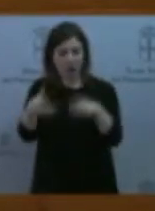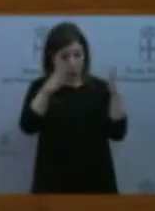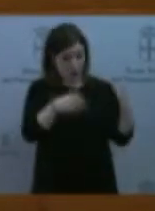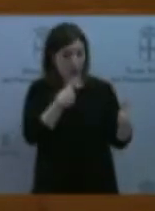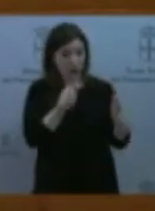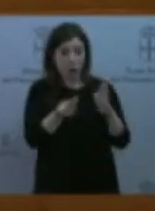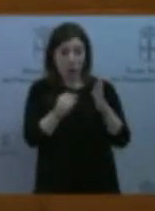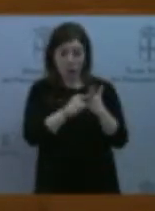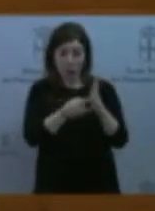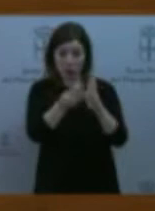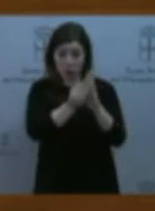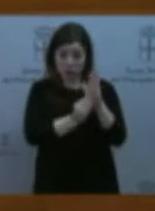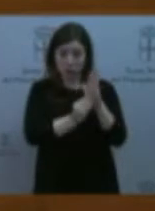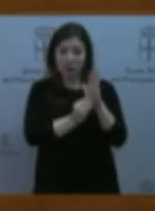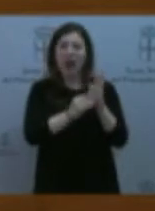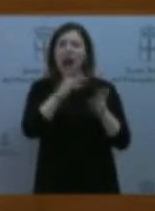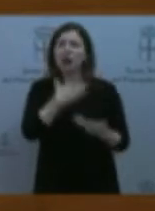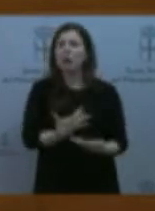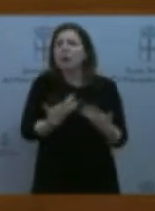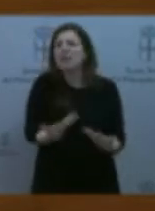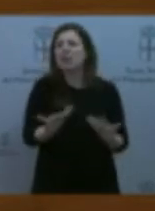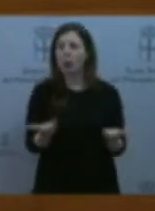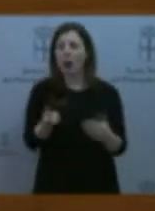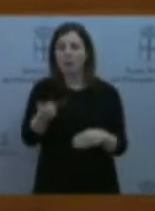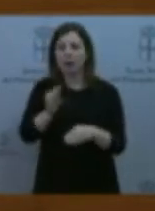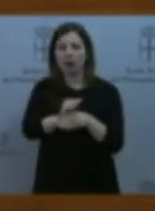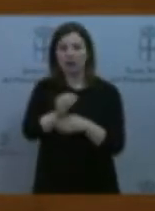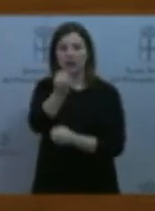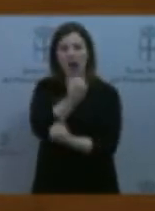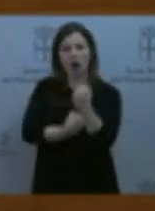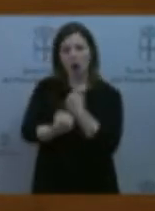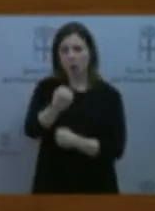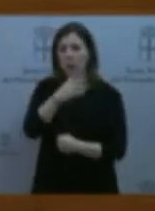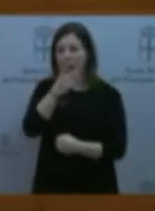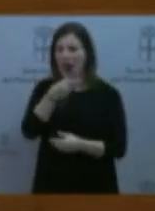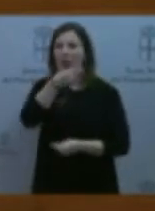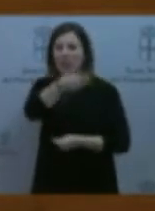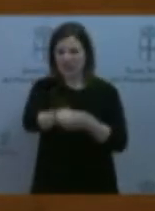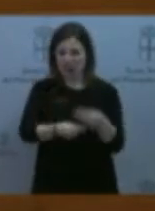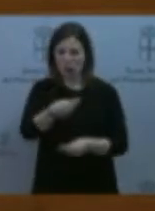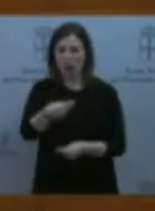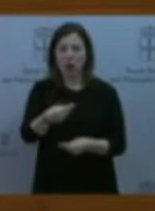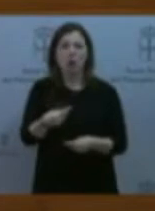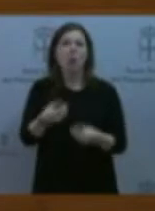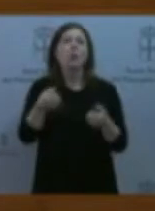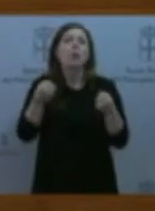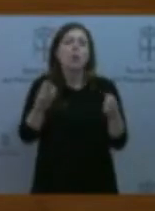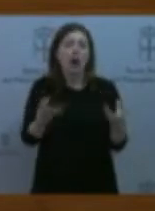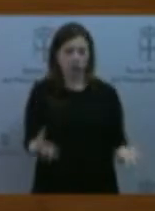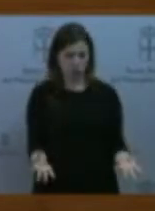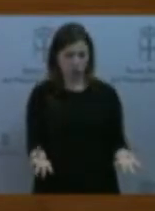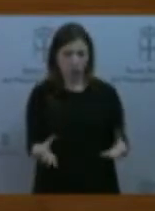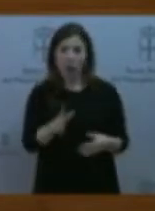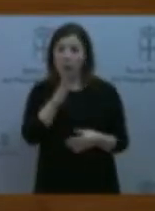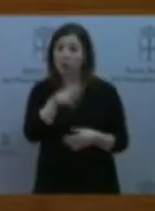con inversiones económicas para desarrollar los mismos? Porque eso es lo importante, no esos proyectos,